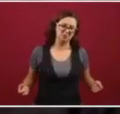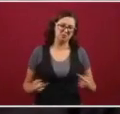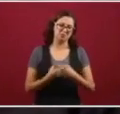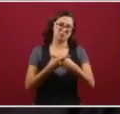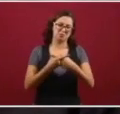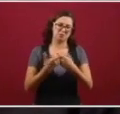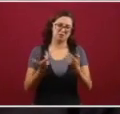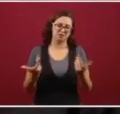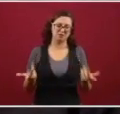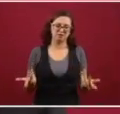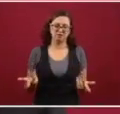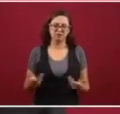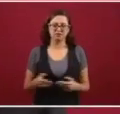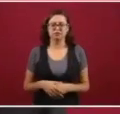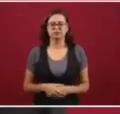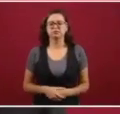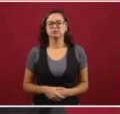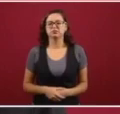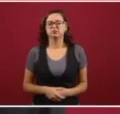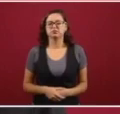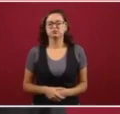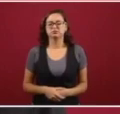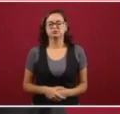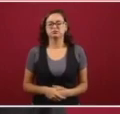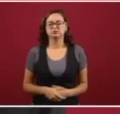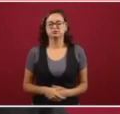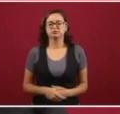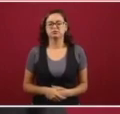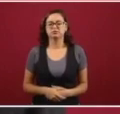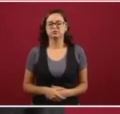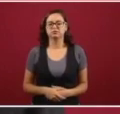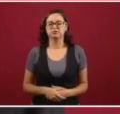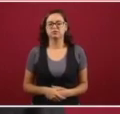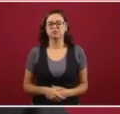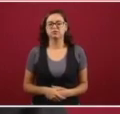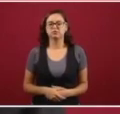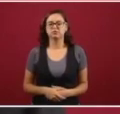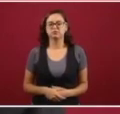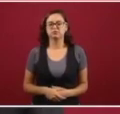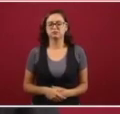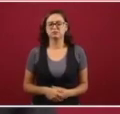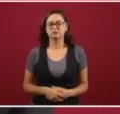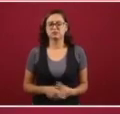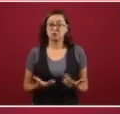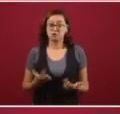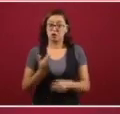No puedo hablar con usted del encino. Y tampoco legal ahí.